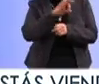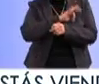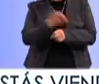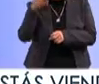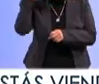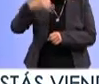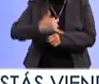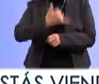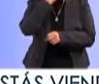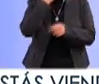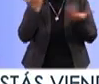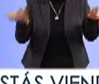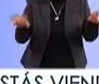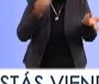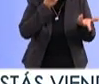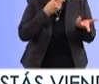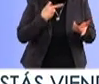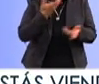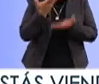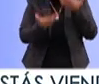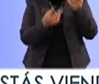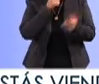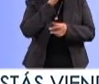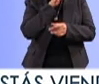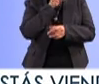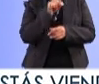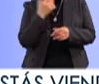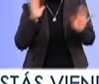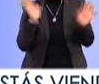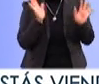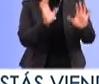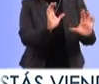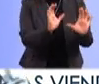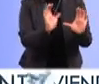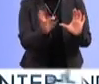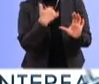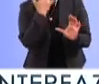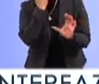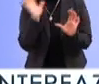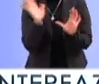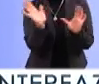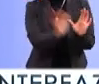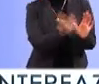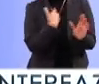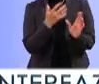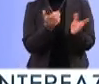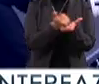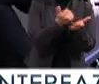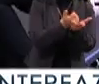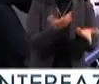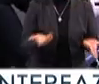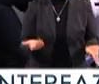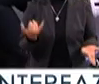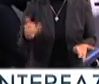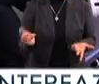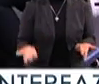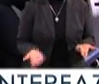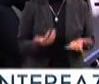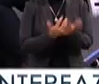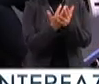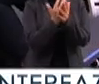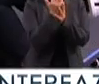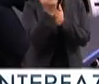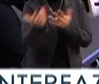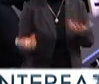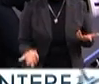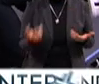pero aquí la cuestión es que a veces los papás no queremos obviamente que los hijos se equivoquen y entonces esto